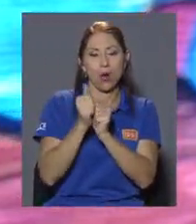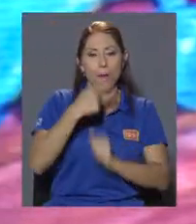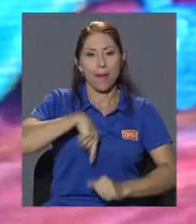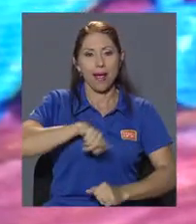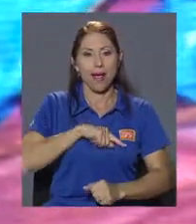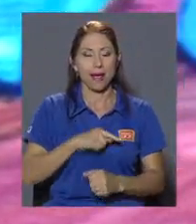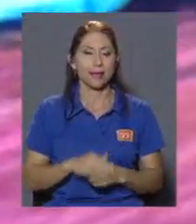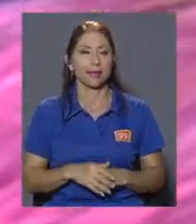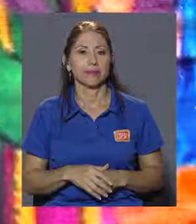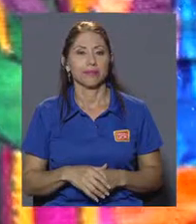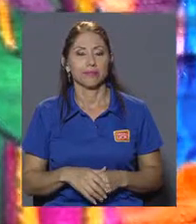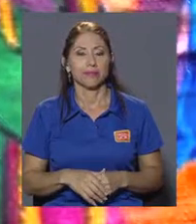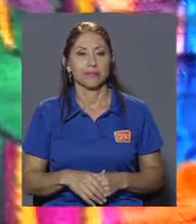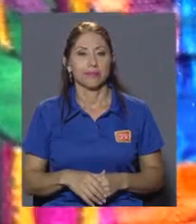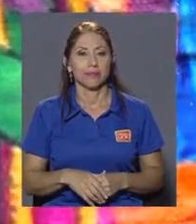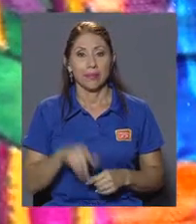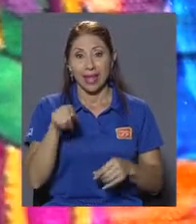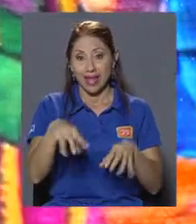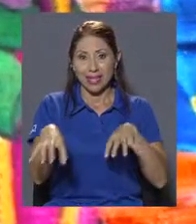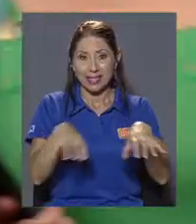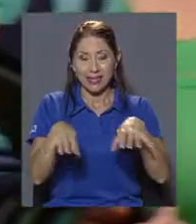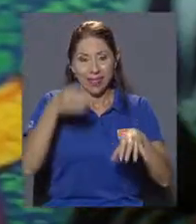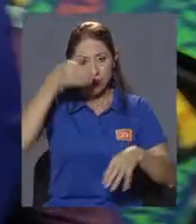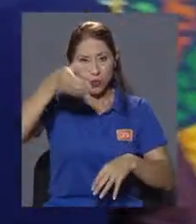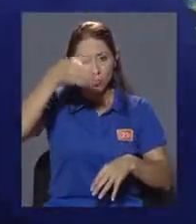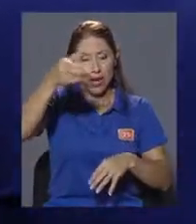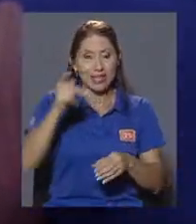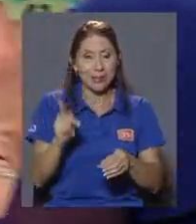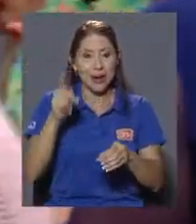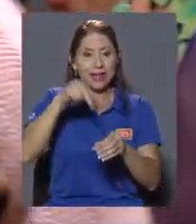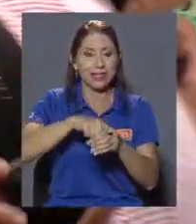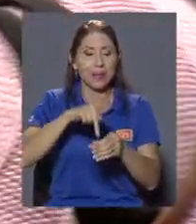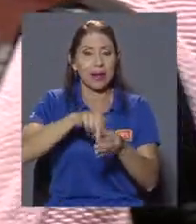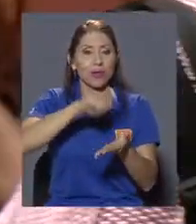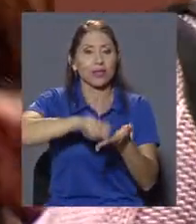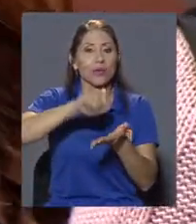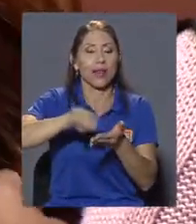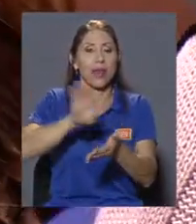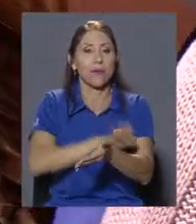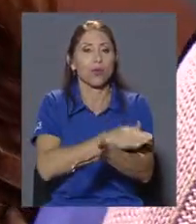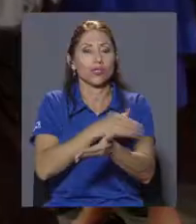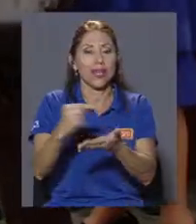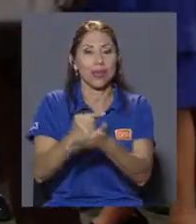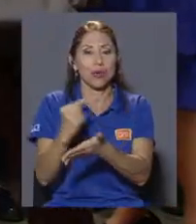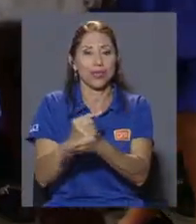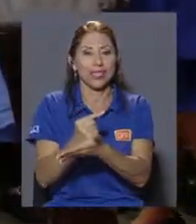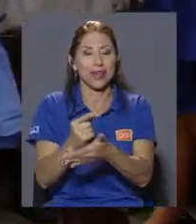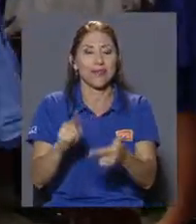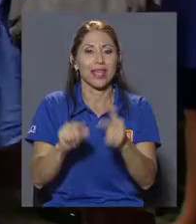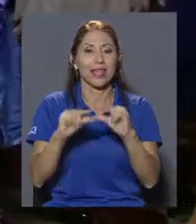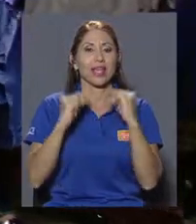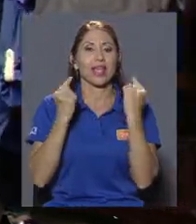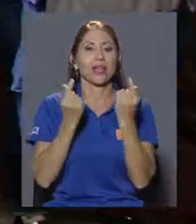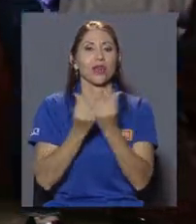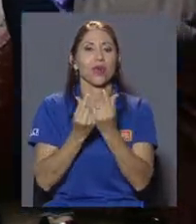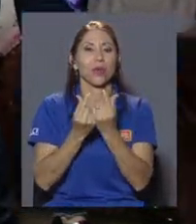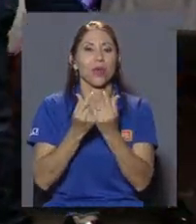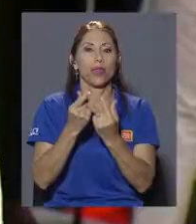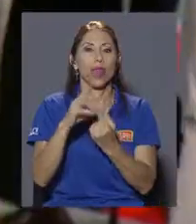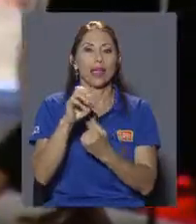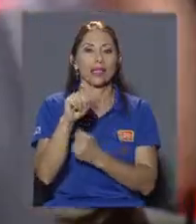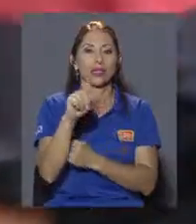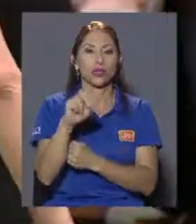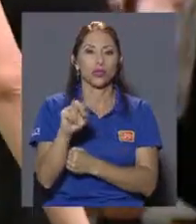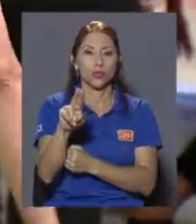acompañan. En las actividades culturales participaron la Escuela de Música de Goicoechea y el grupo Danzuder